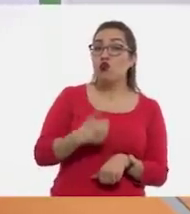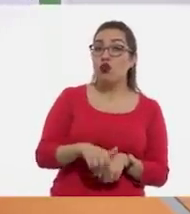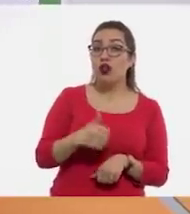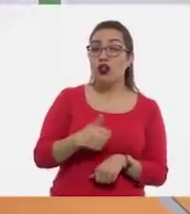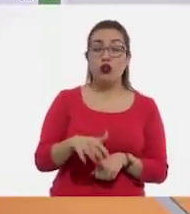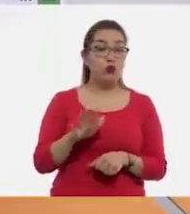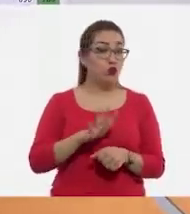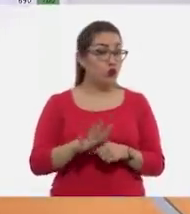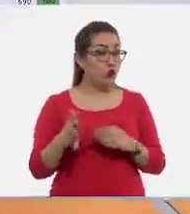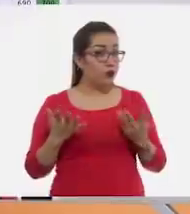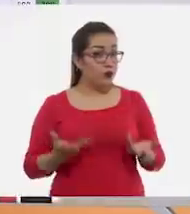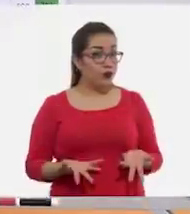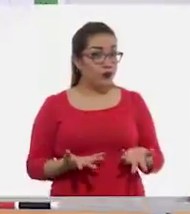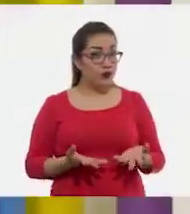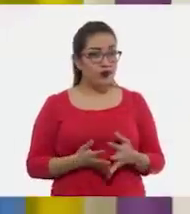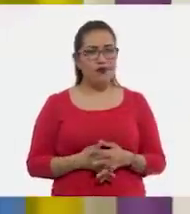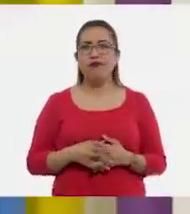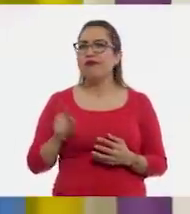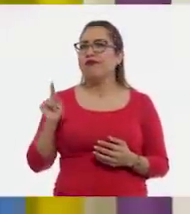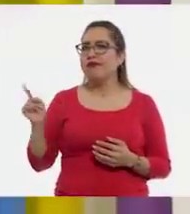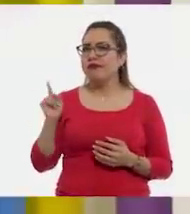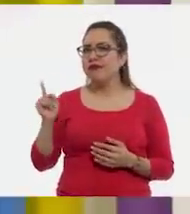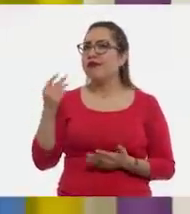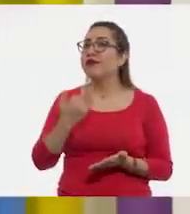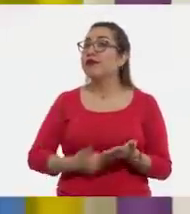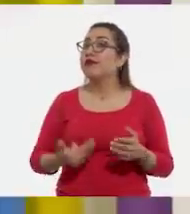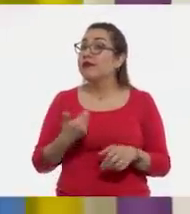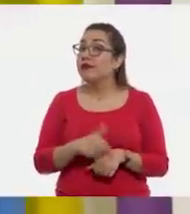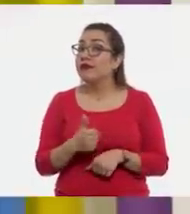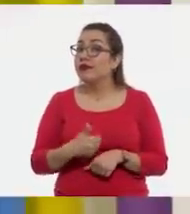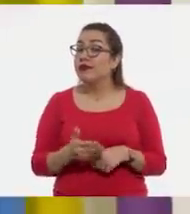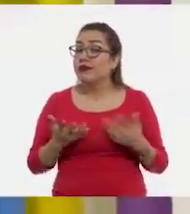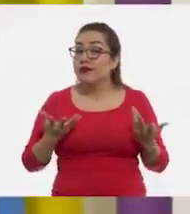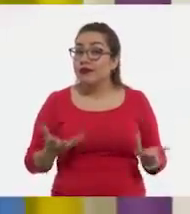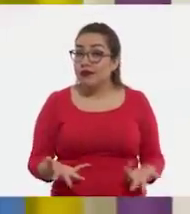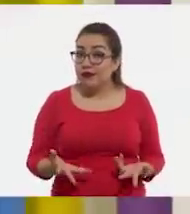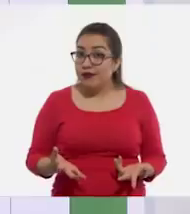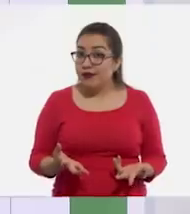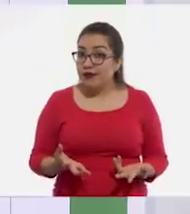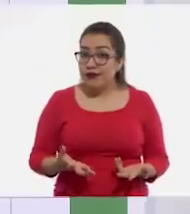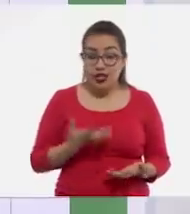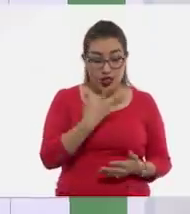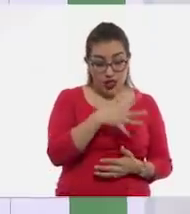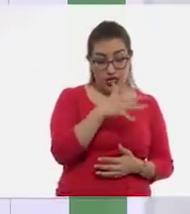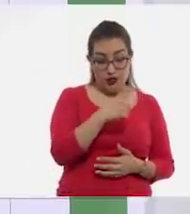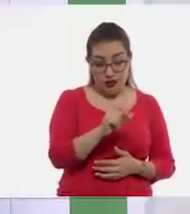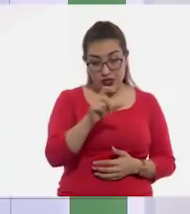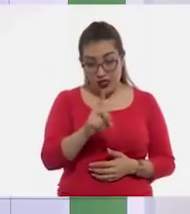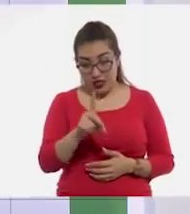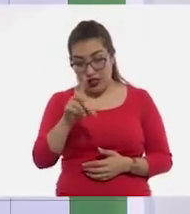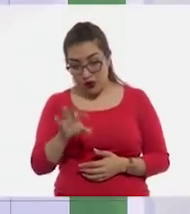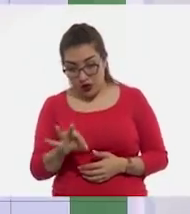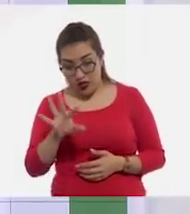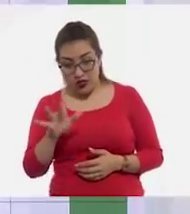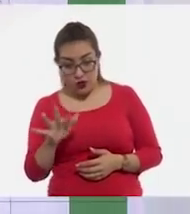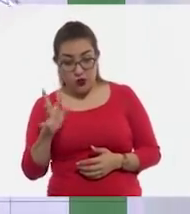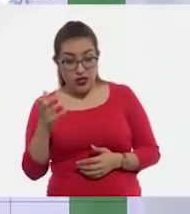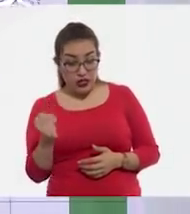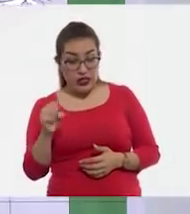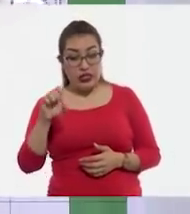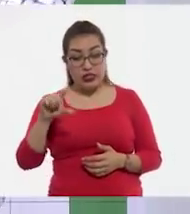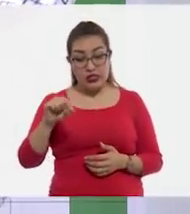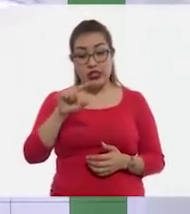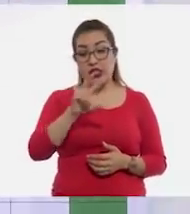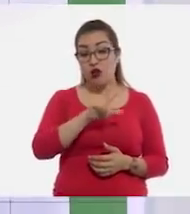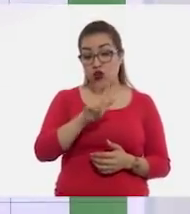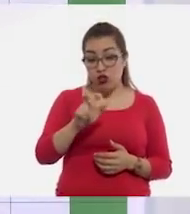señalada, ¿verdad? ¿Qué número? ¿Cuál es el número que le corresponde a esta casilla? Si tenemos 10, 20, 30, 40, 50, 60, 70, 80,